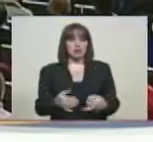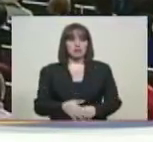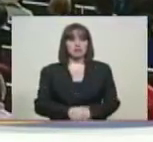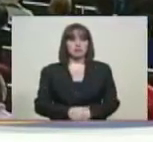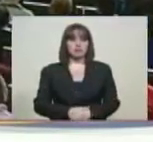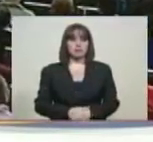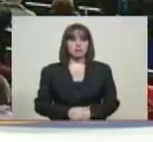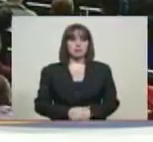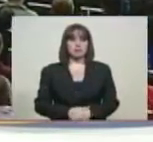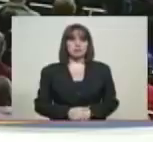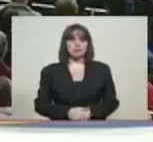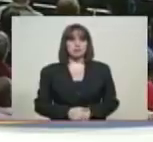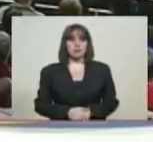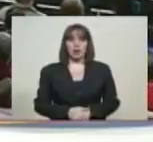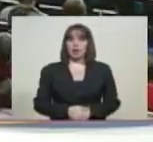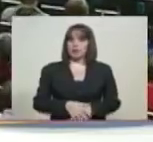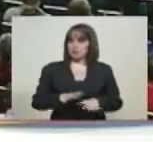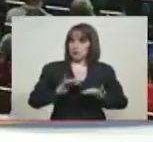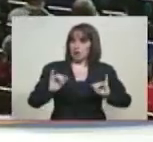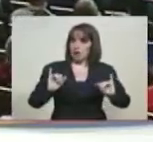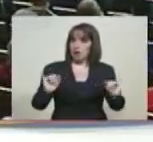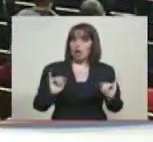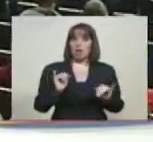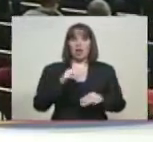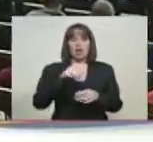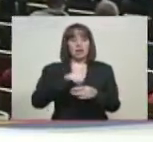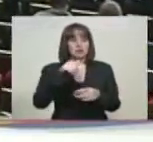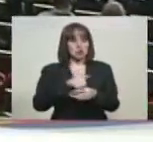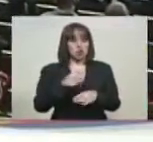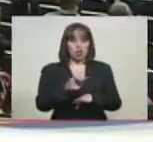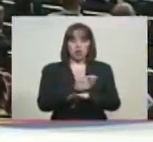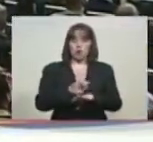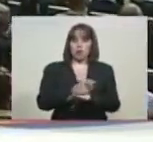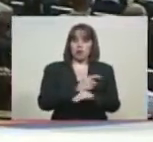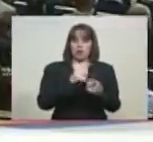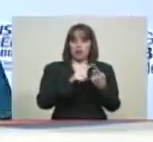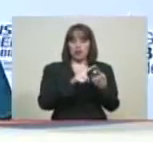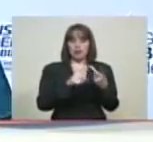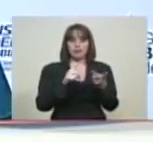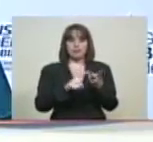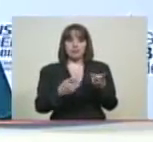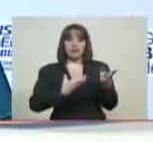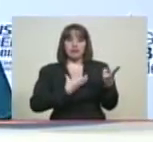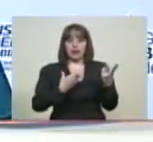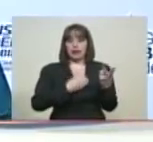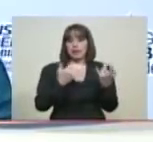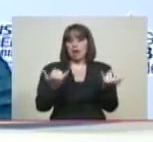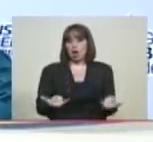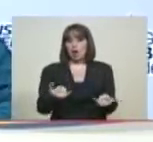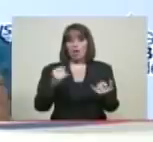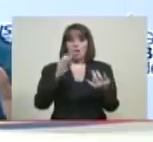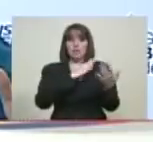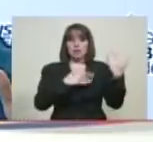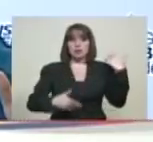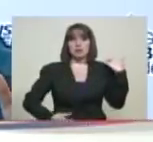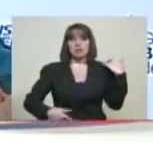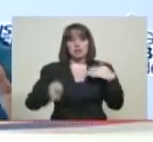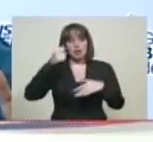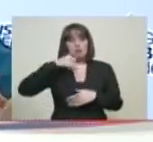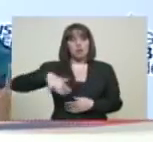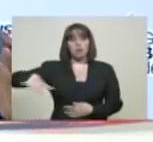pues elecciones ya y hubo elecciones ya de gobernadores de alcaldes y de presidente el pueblo decidió